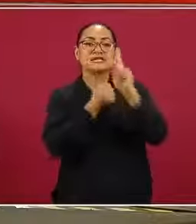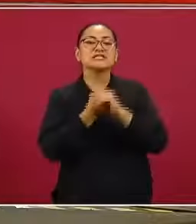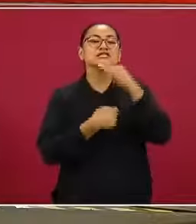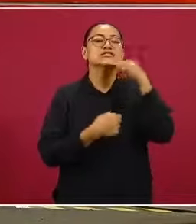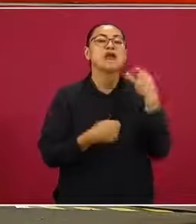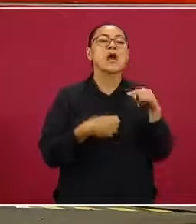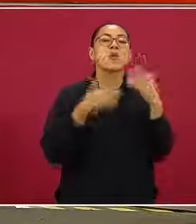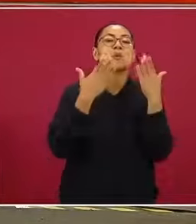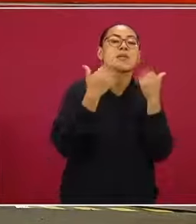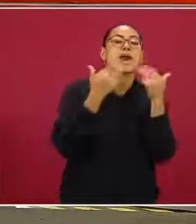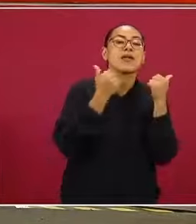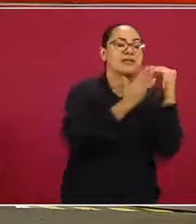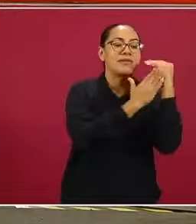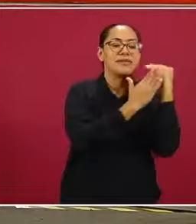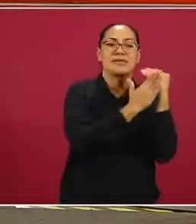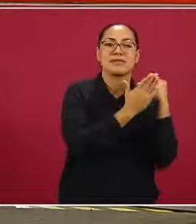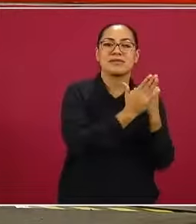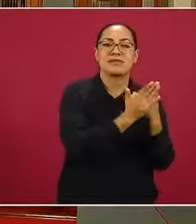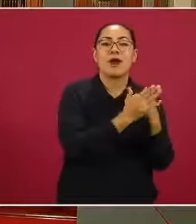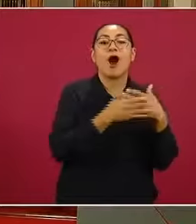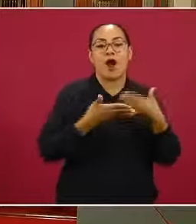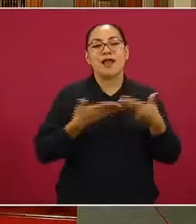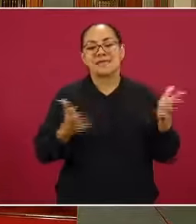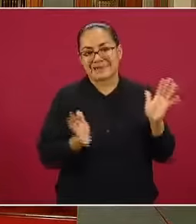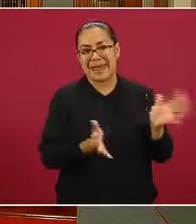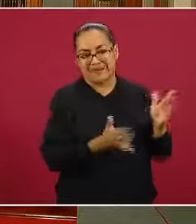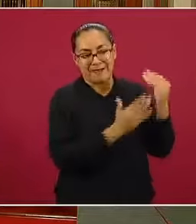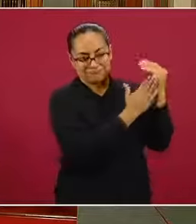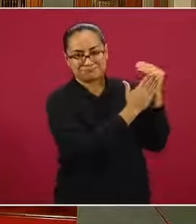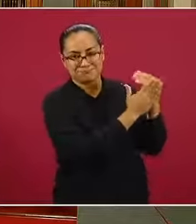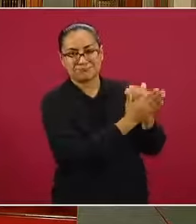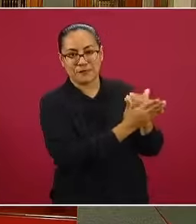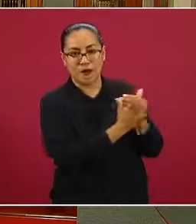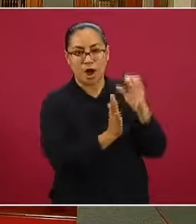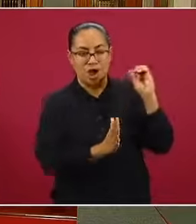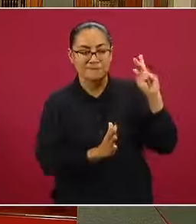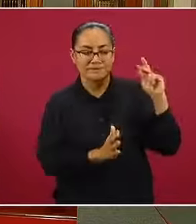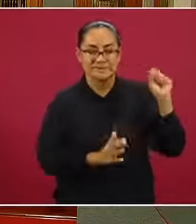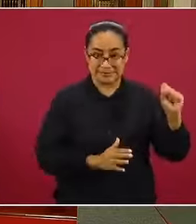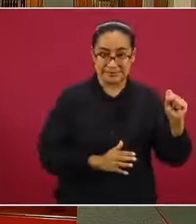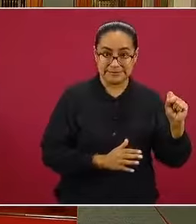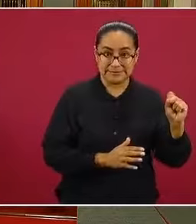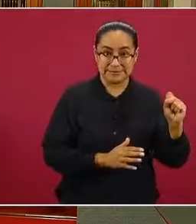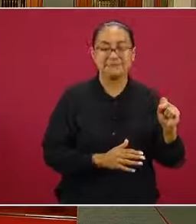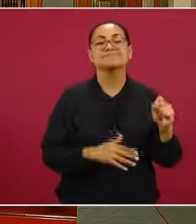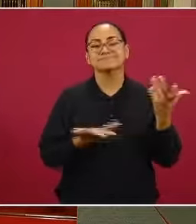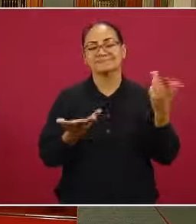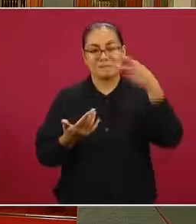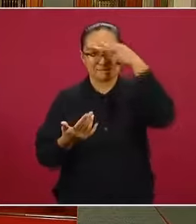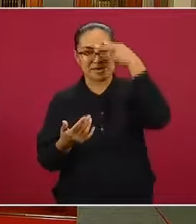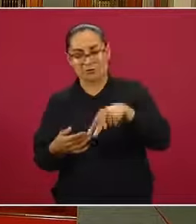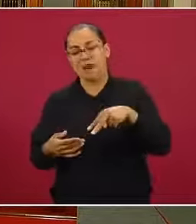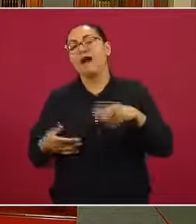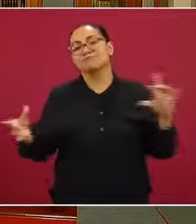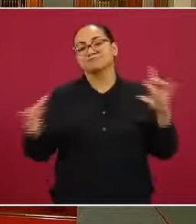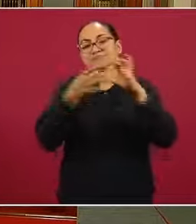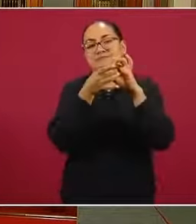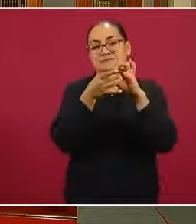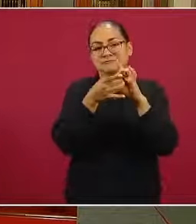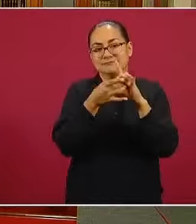ese sentido, el etiquetado frontal mexicano recoge, a partir de los más avanzados conocimientos científicos, ¿no es